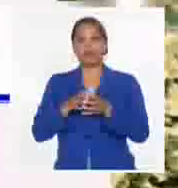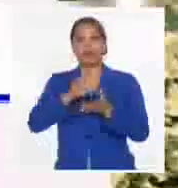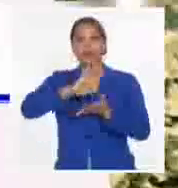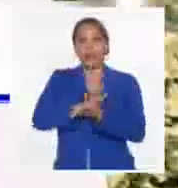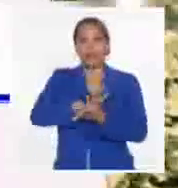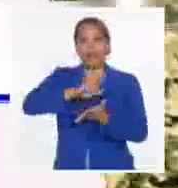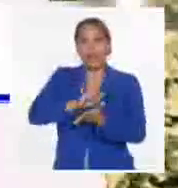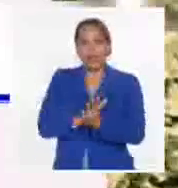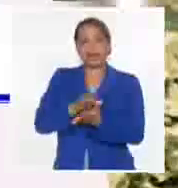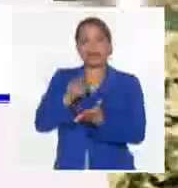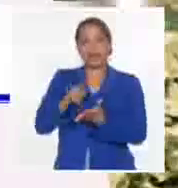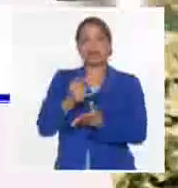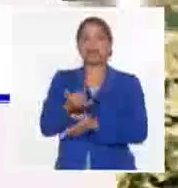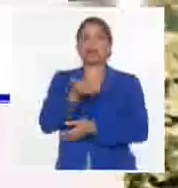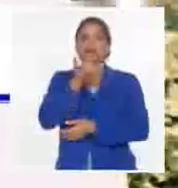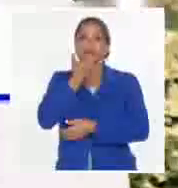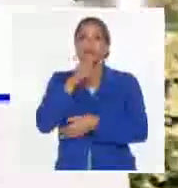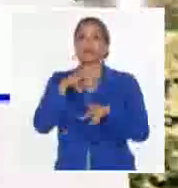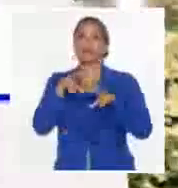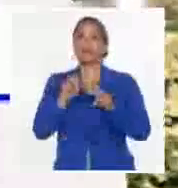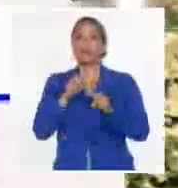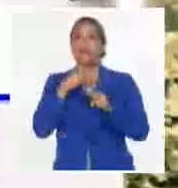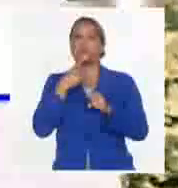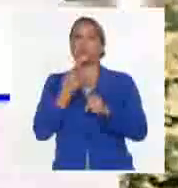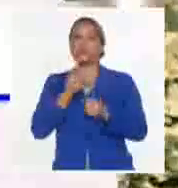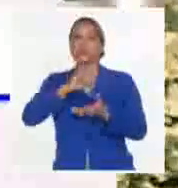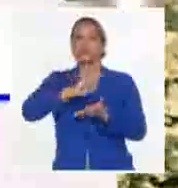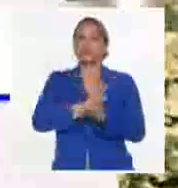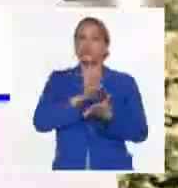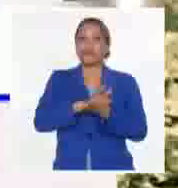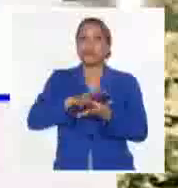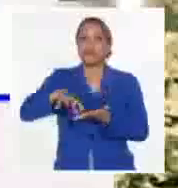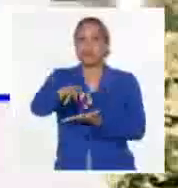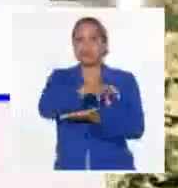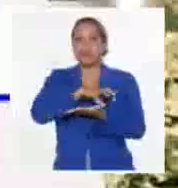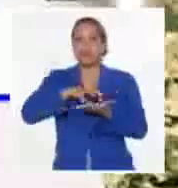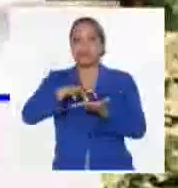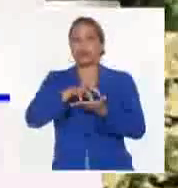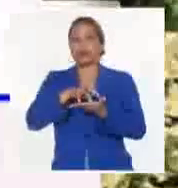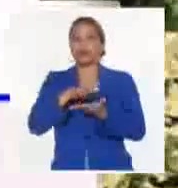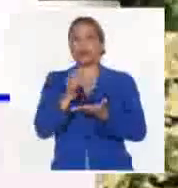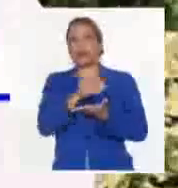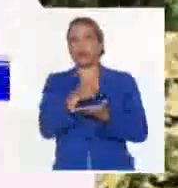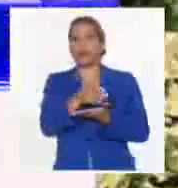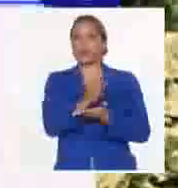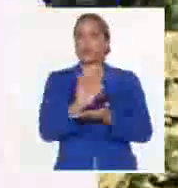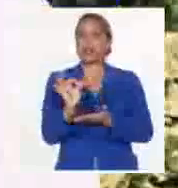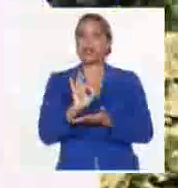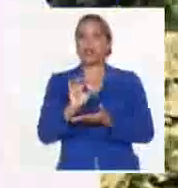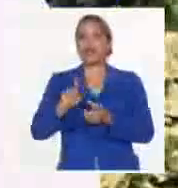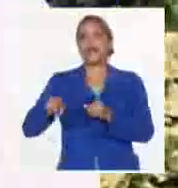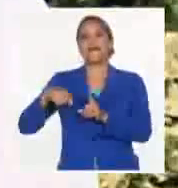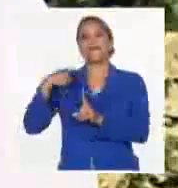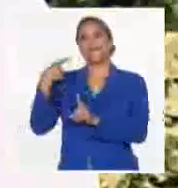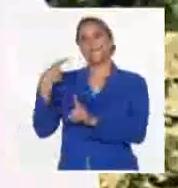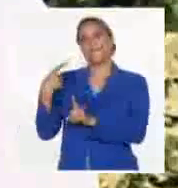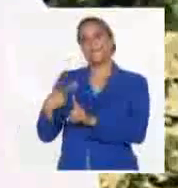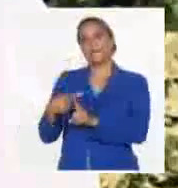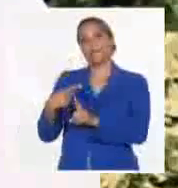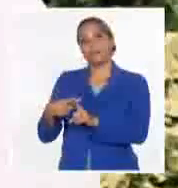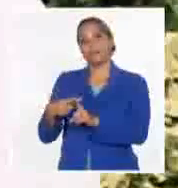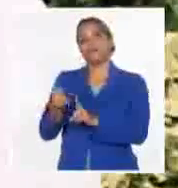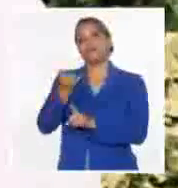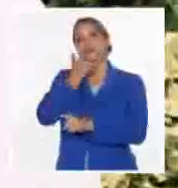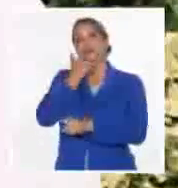está impidiendo que nuevos organismos se asienten en esta zona. Pero además de eso, a los que ya estaban, pues les está provocando